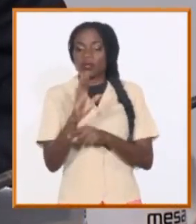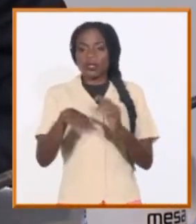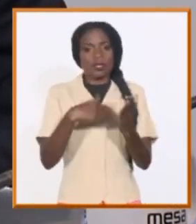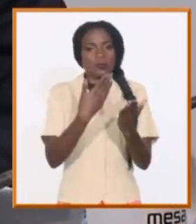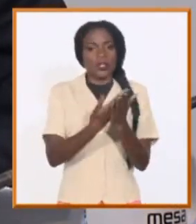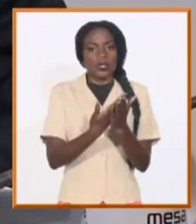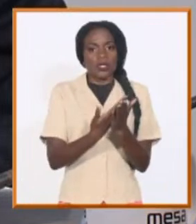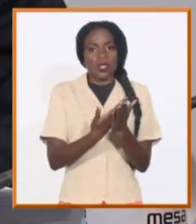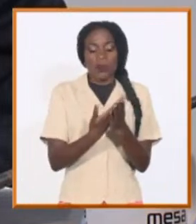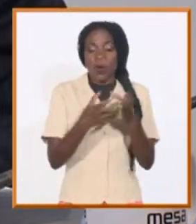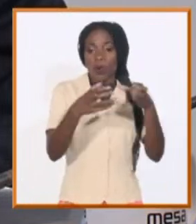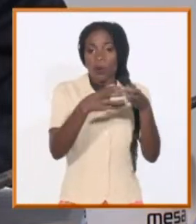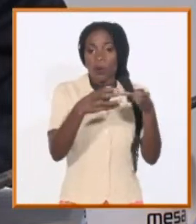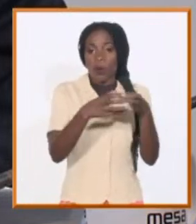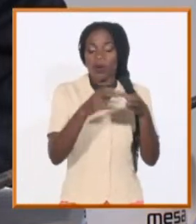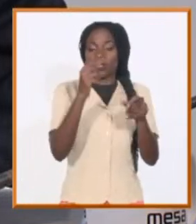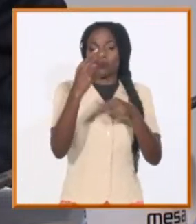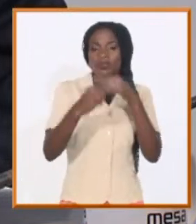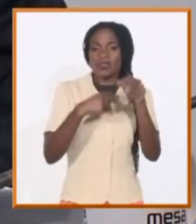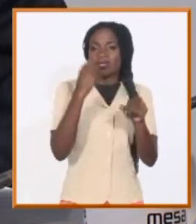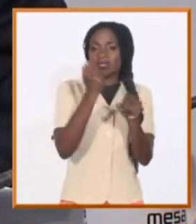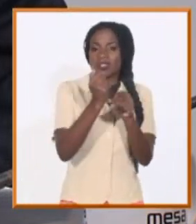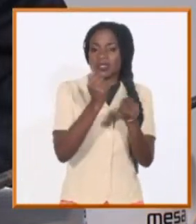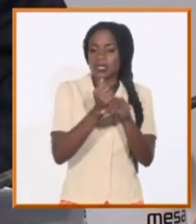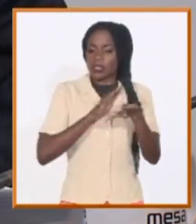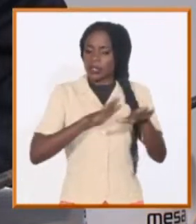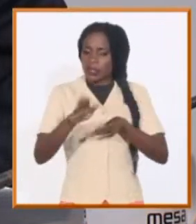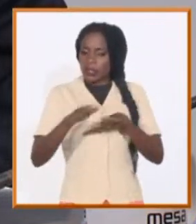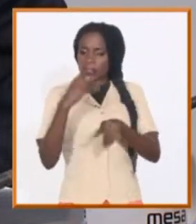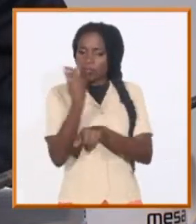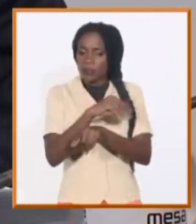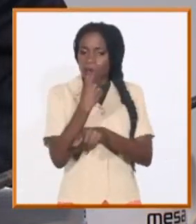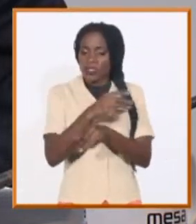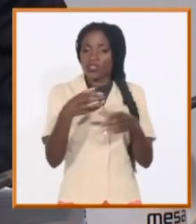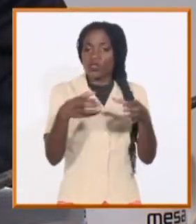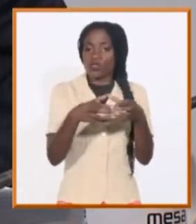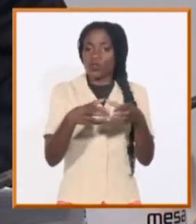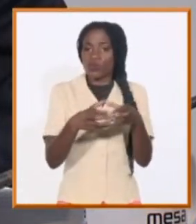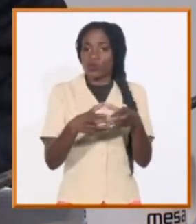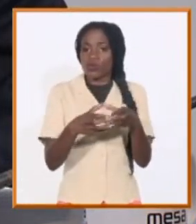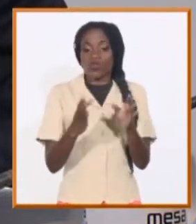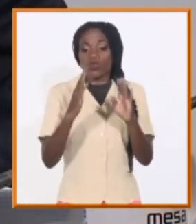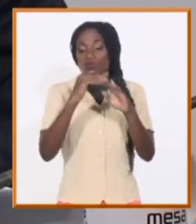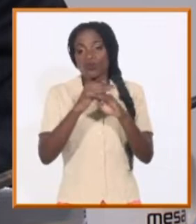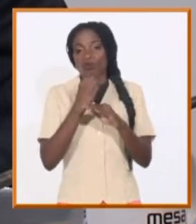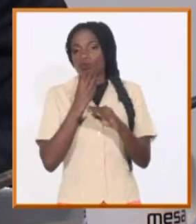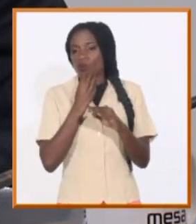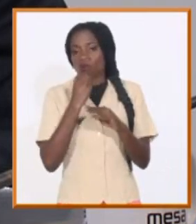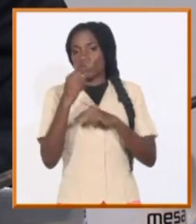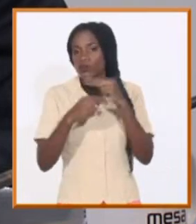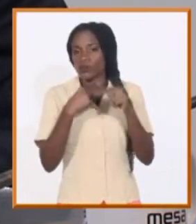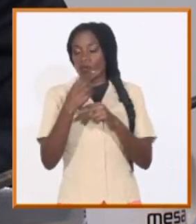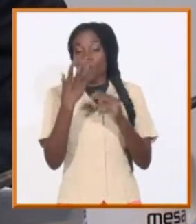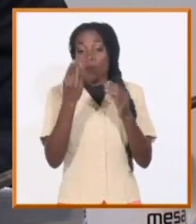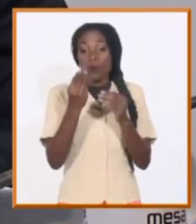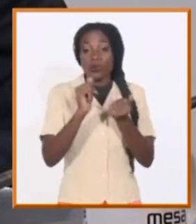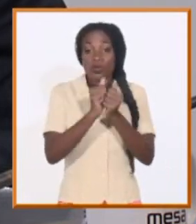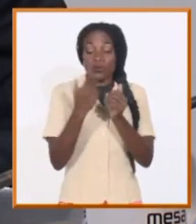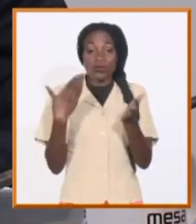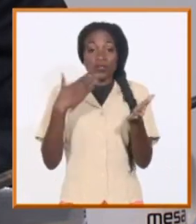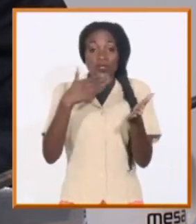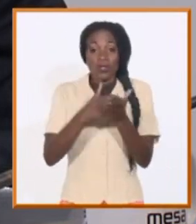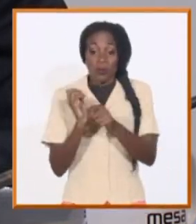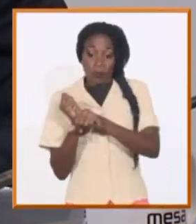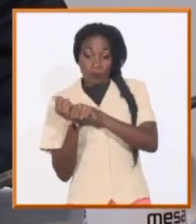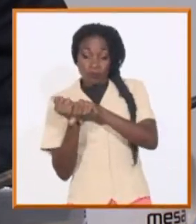rendimiento colectivo hacer un trabajo de preparación de equipo que no tuvieron. Hay muchos atletas que llegaron,